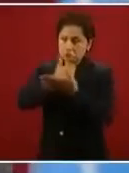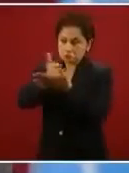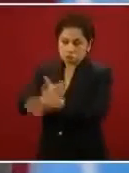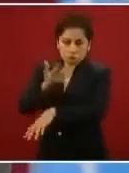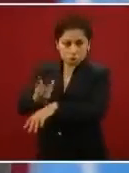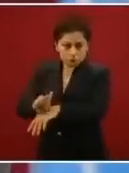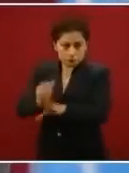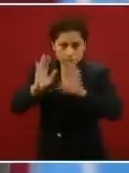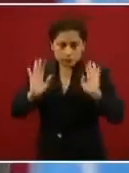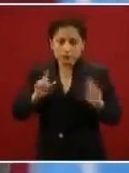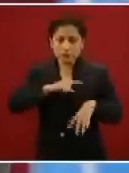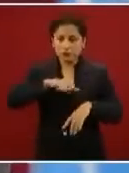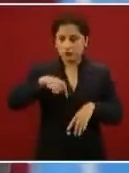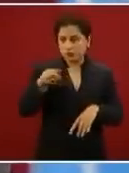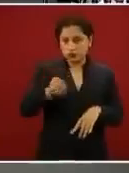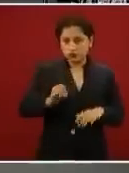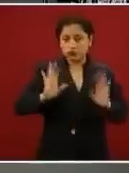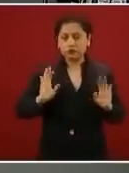y es lo que vamos a hacer.